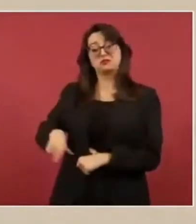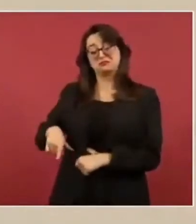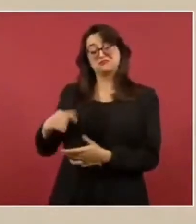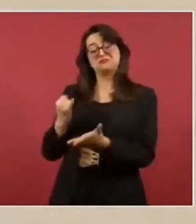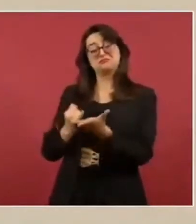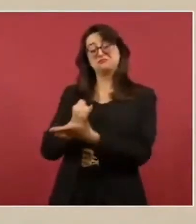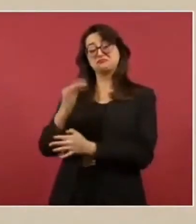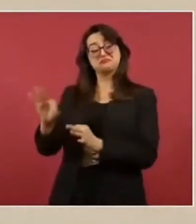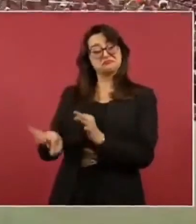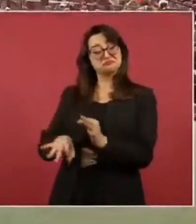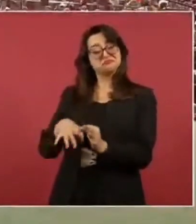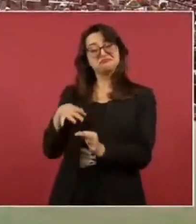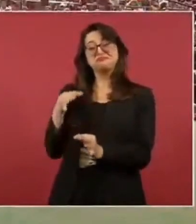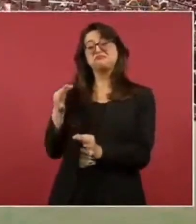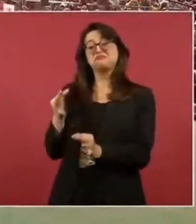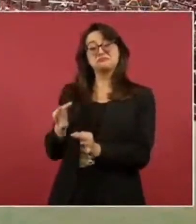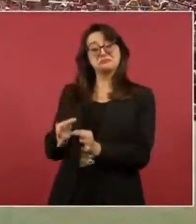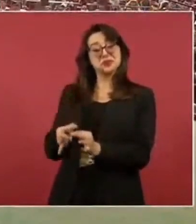deber.